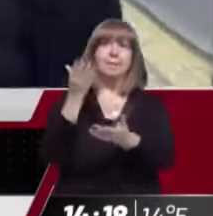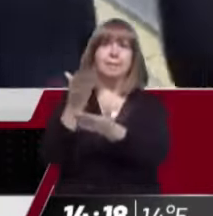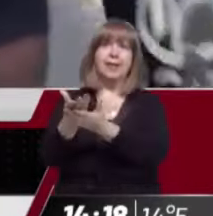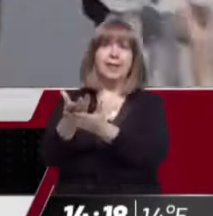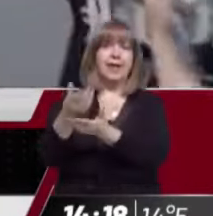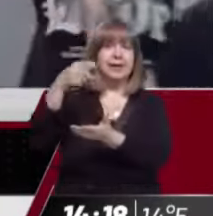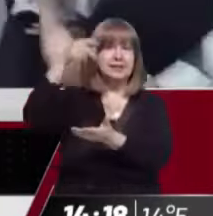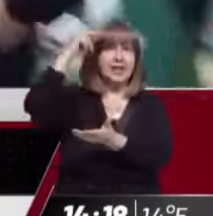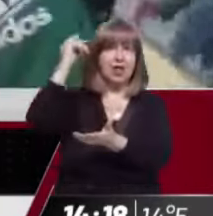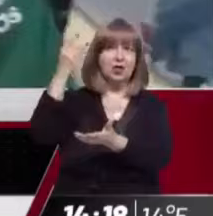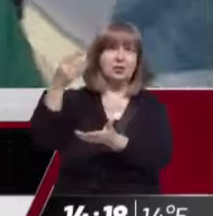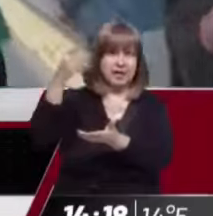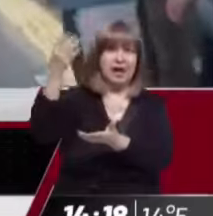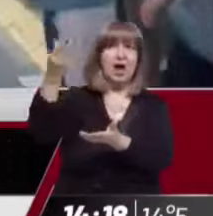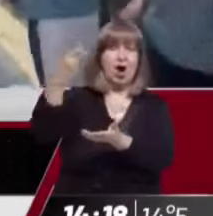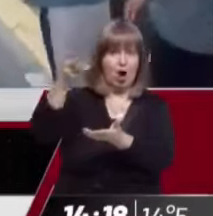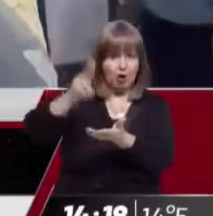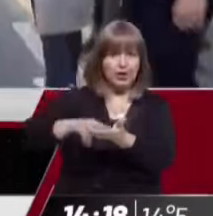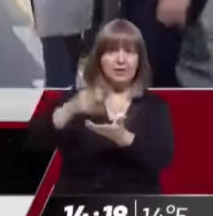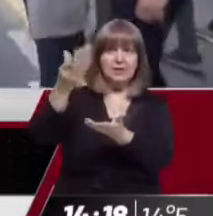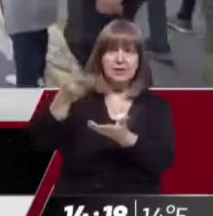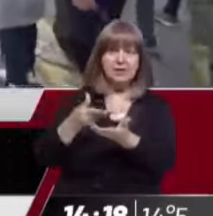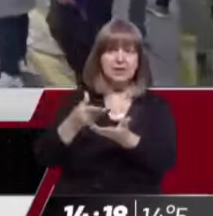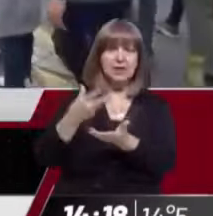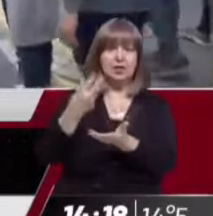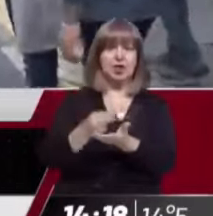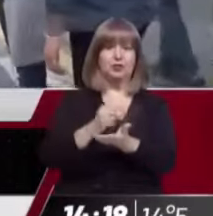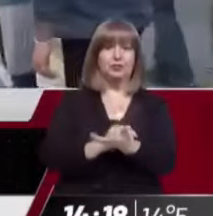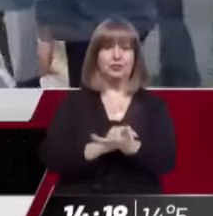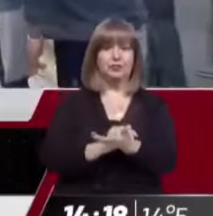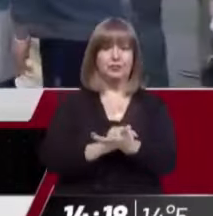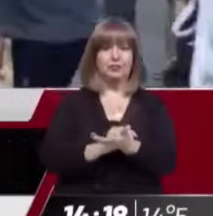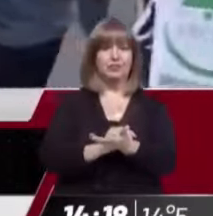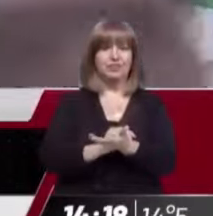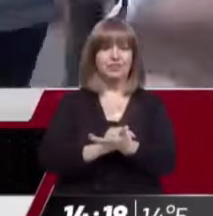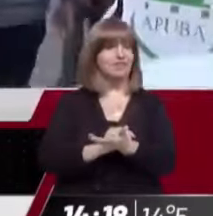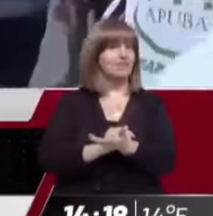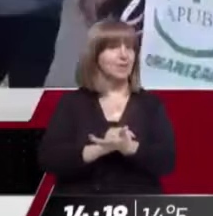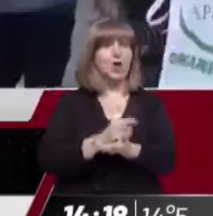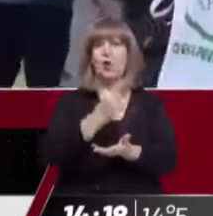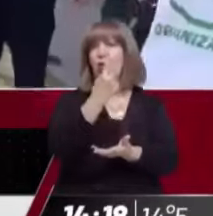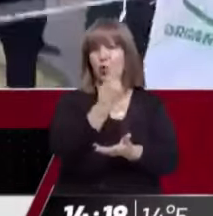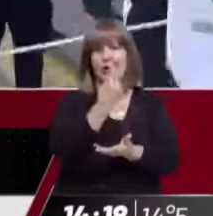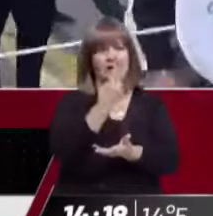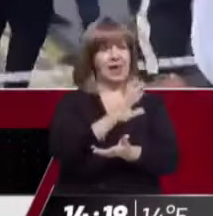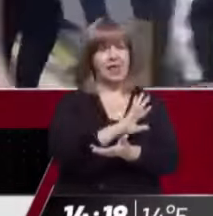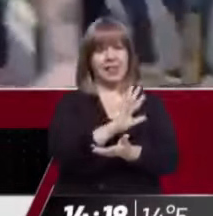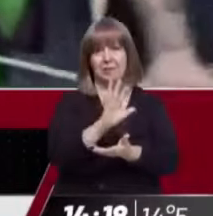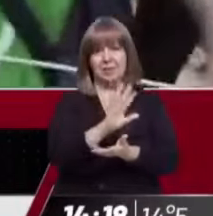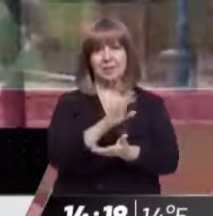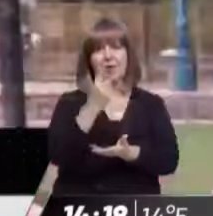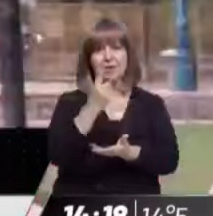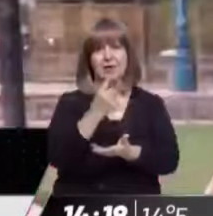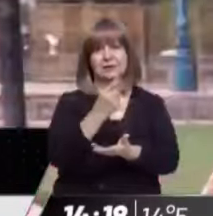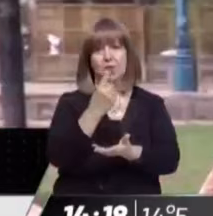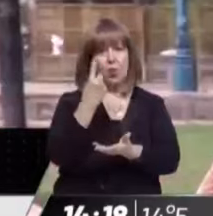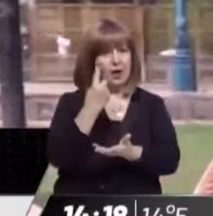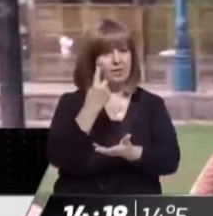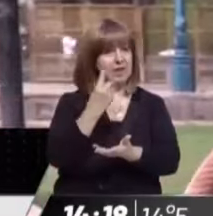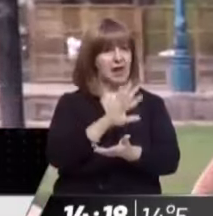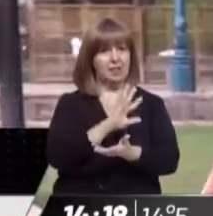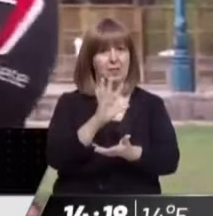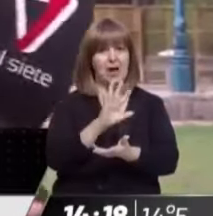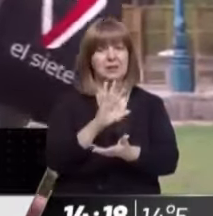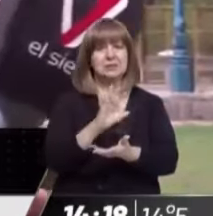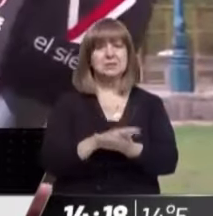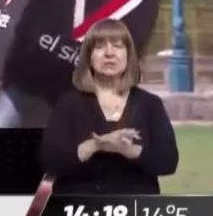El Estado considera una cuota de tiempo por carrera, según la exigencia de la carrera, según cuánto en promedio los estudiantes se demoran en terminar esa carrera.